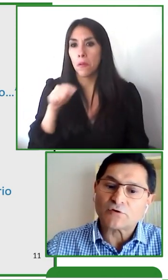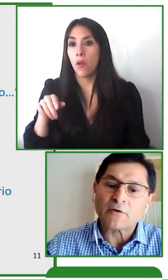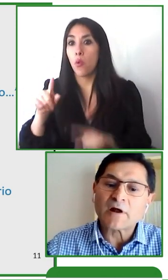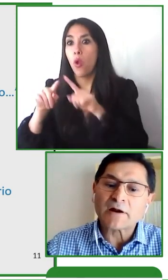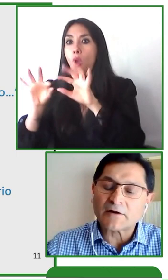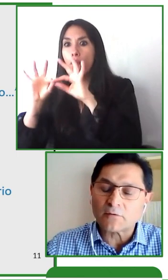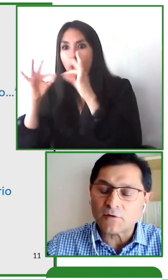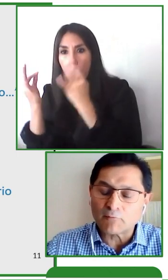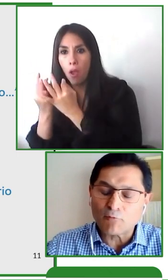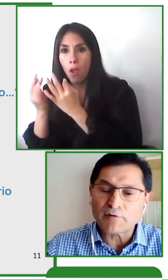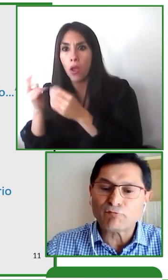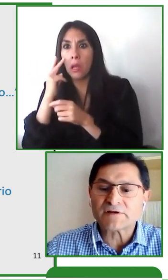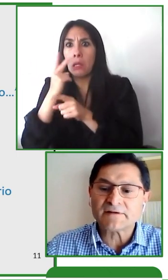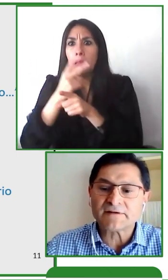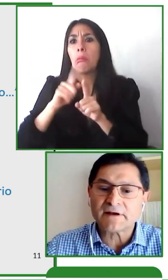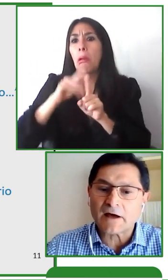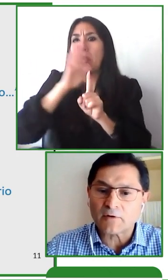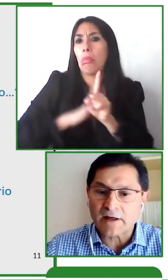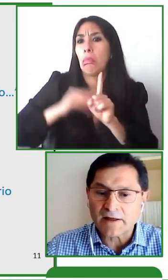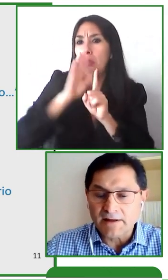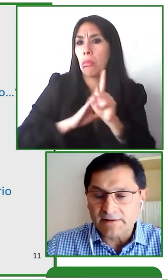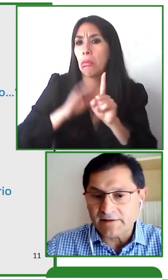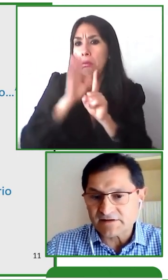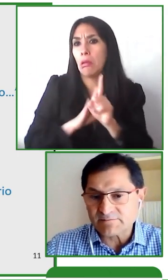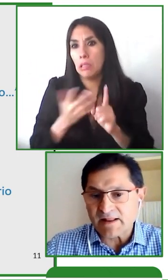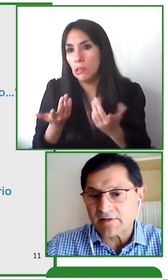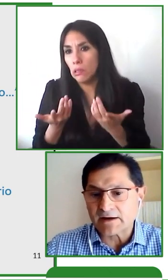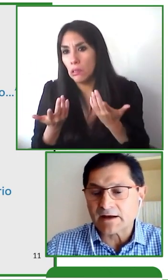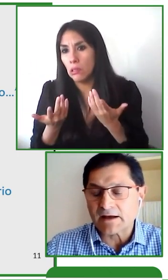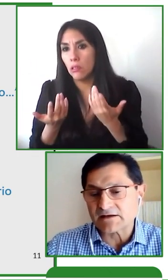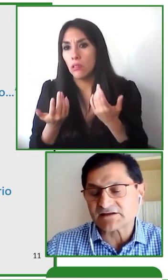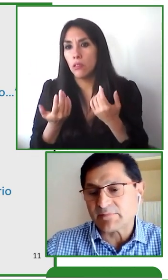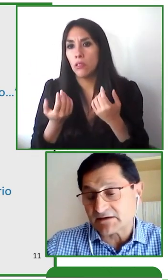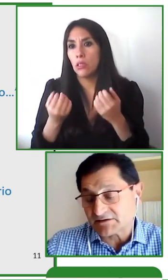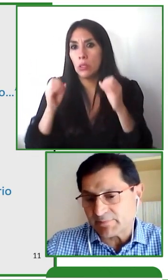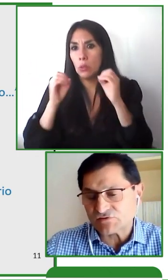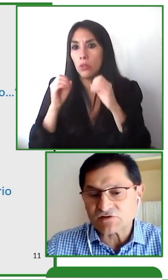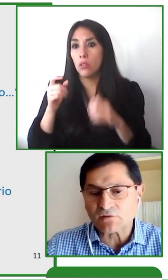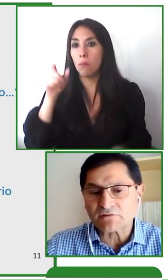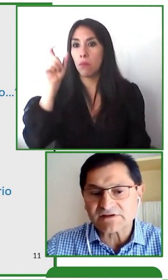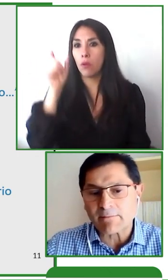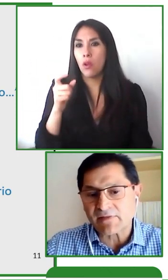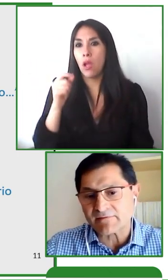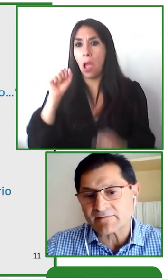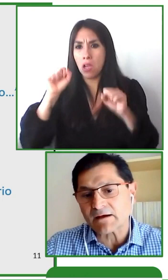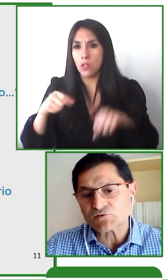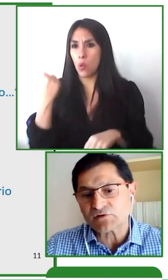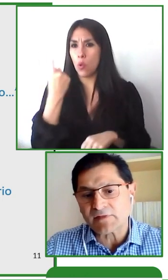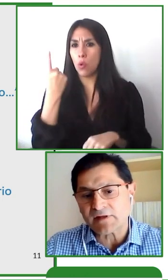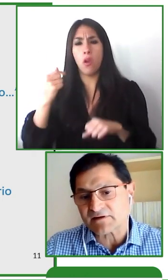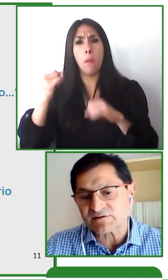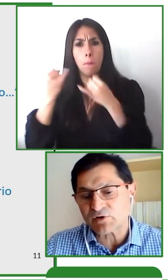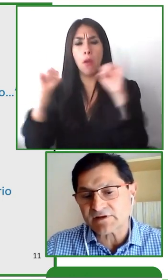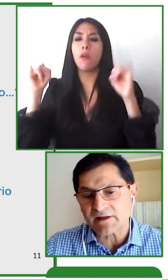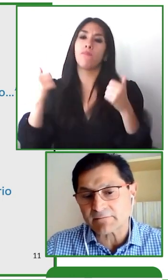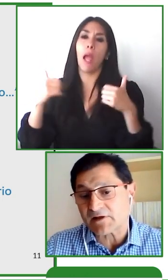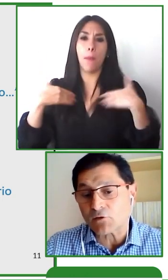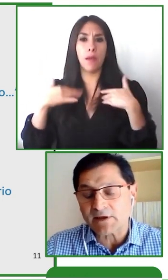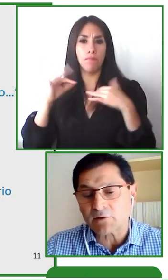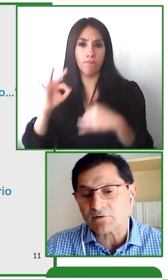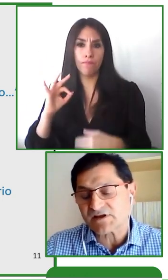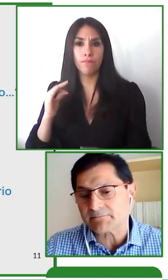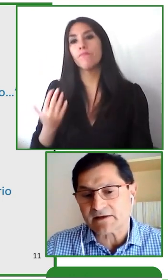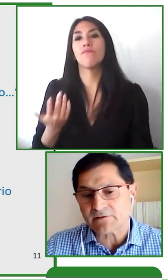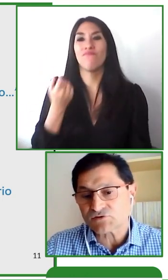económico, puesto que hay una reducción muy importante en la hora de desplazar a esas personas con discapacidad. Dejamos de utilizar transporte